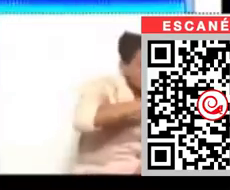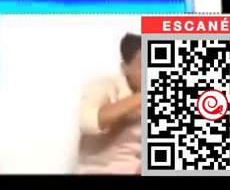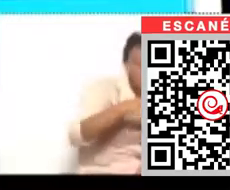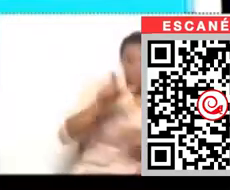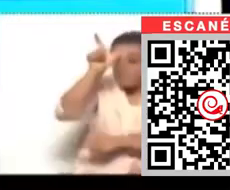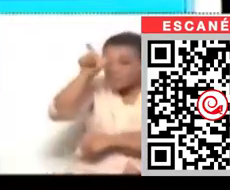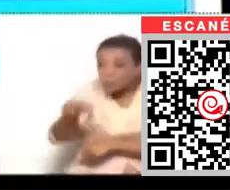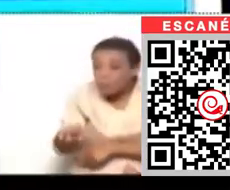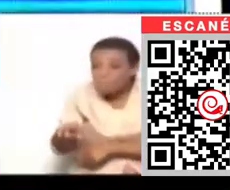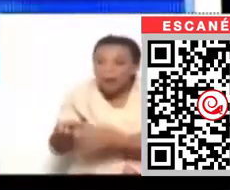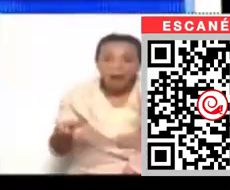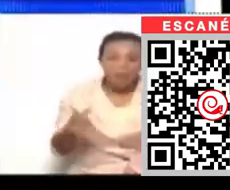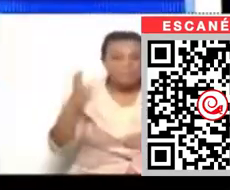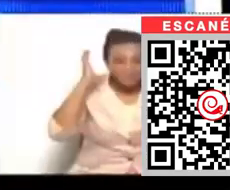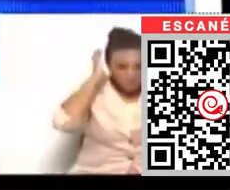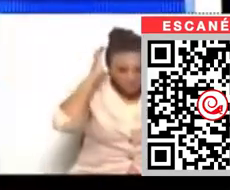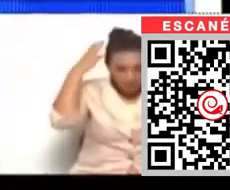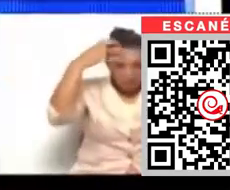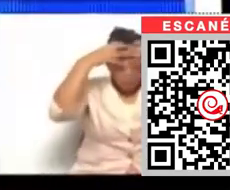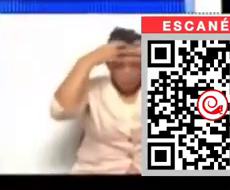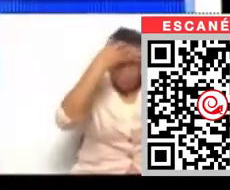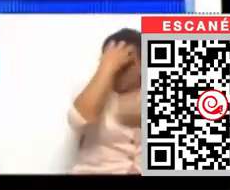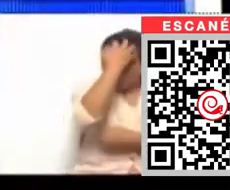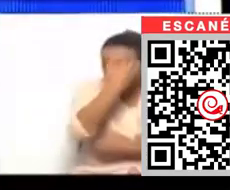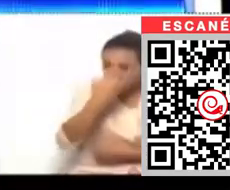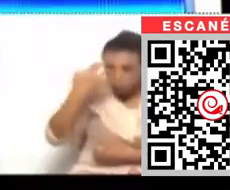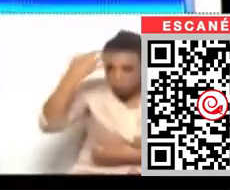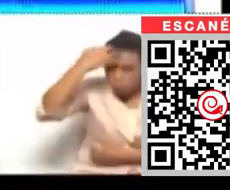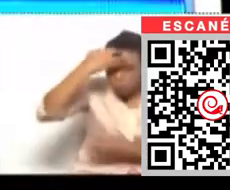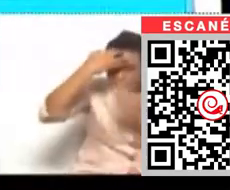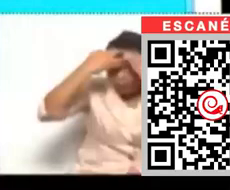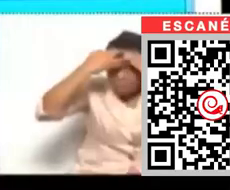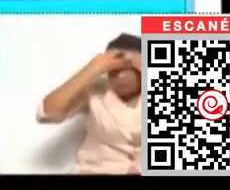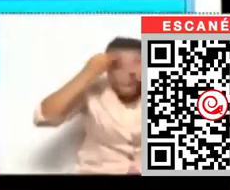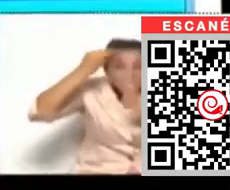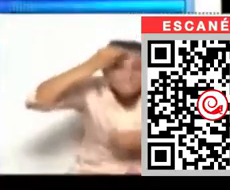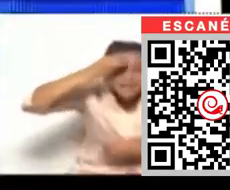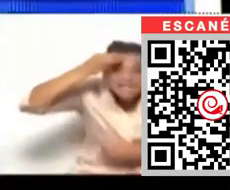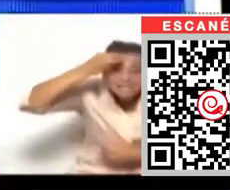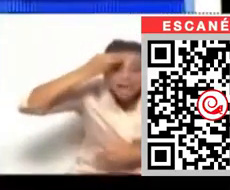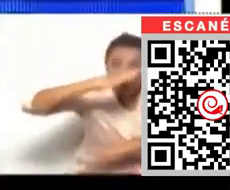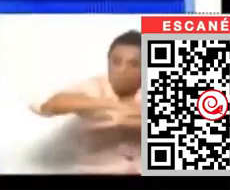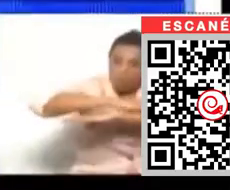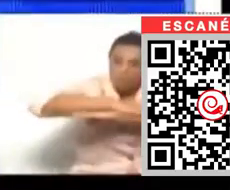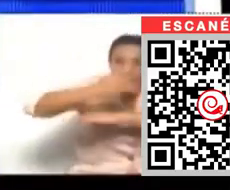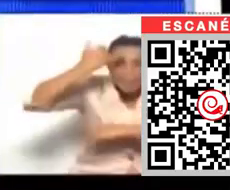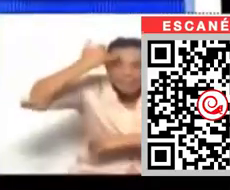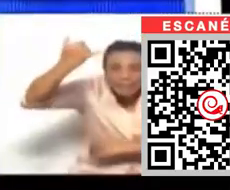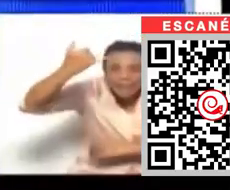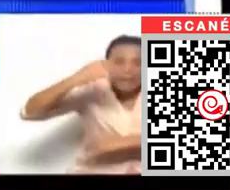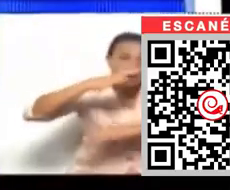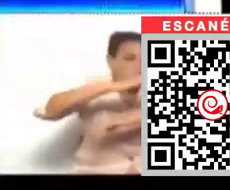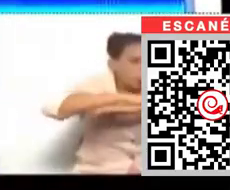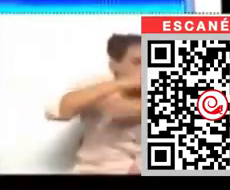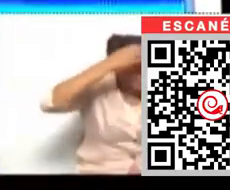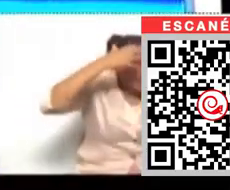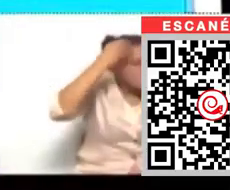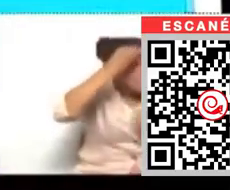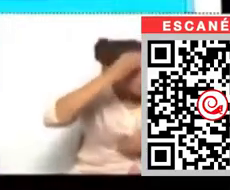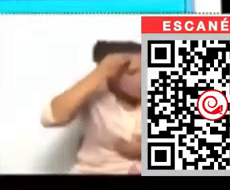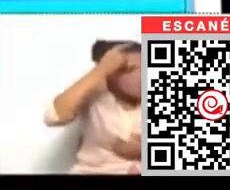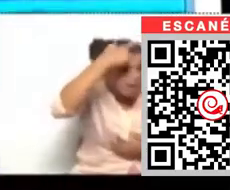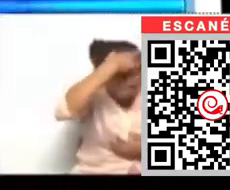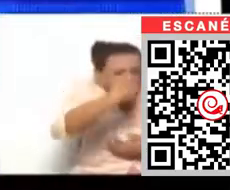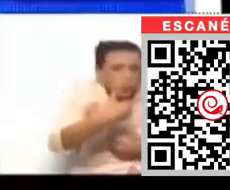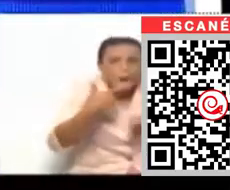especies animales es la presencia del lóbulo frontal en el cerebro. Y ese es el lóbulo de las ideas, es el lóbulo del pensamiento,